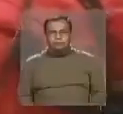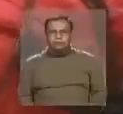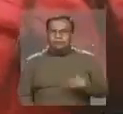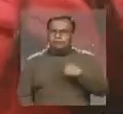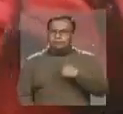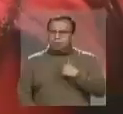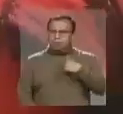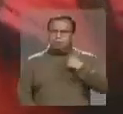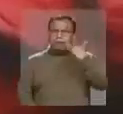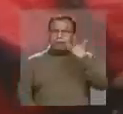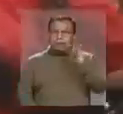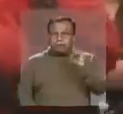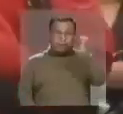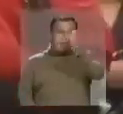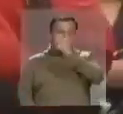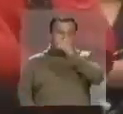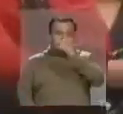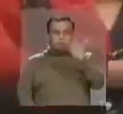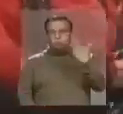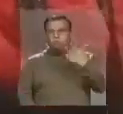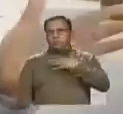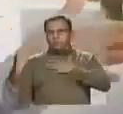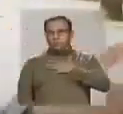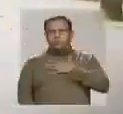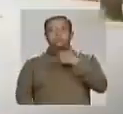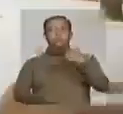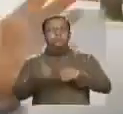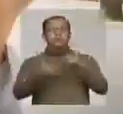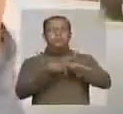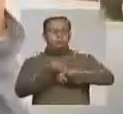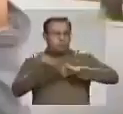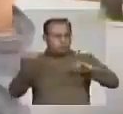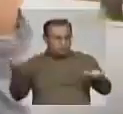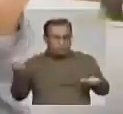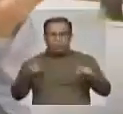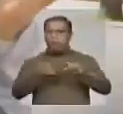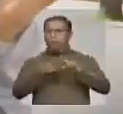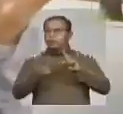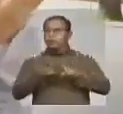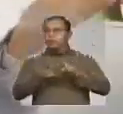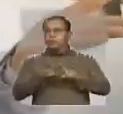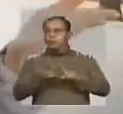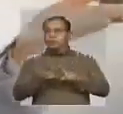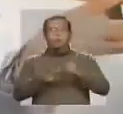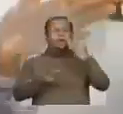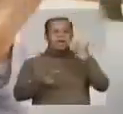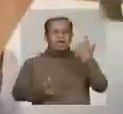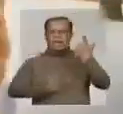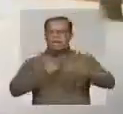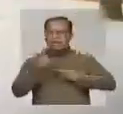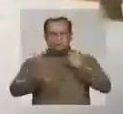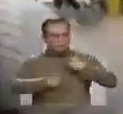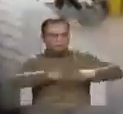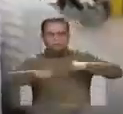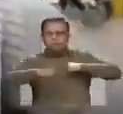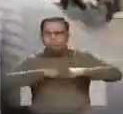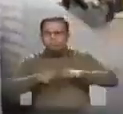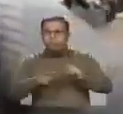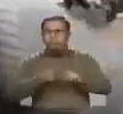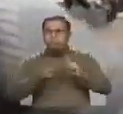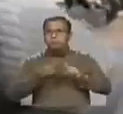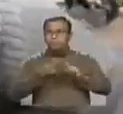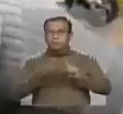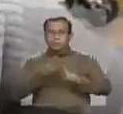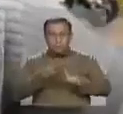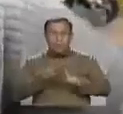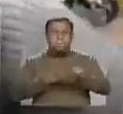Para mí, ser una mujer afro significa pues ser independiente, ser una mujer guerrera echada para adelante. Ser